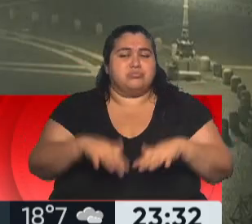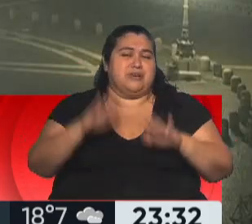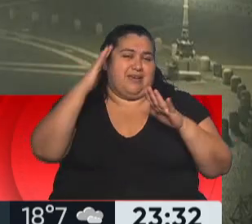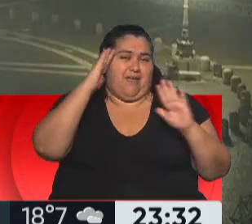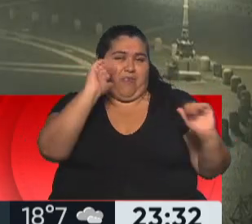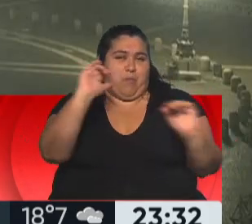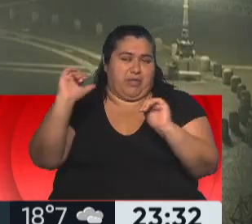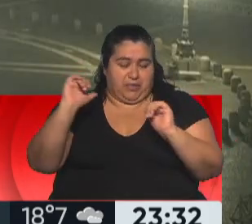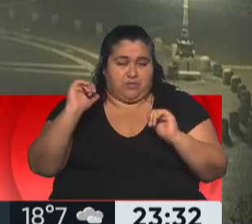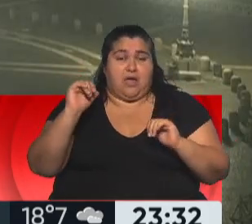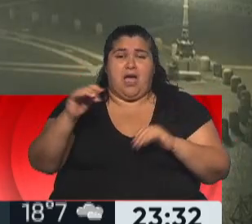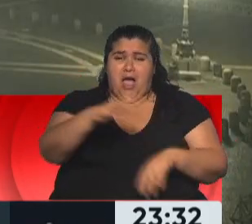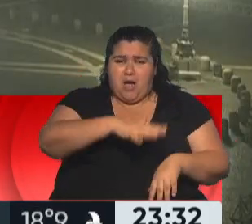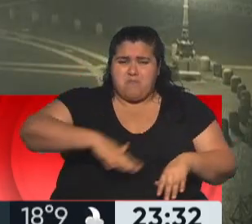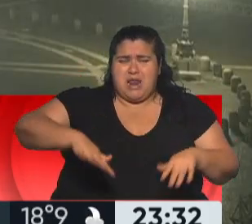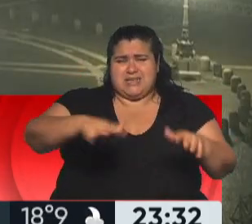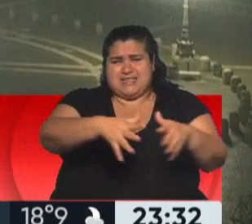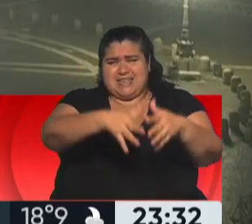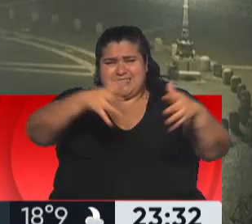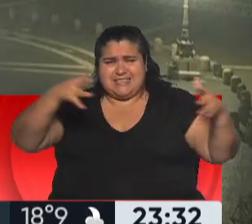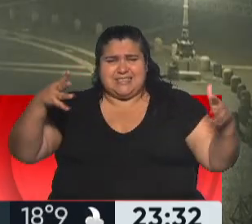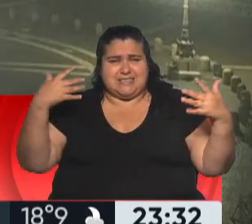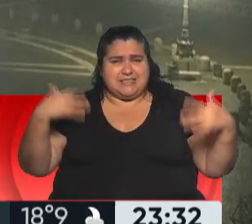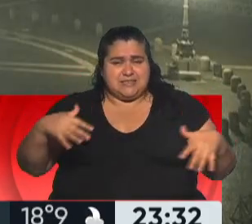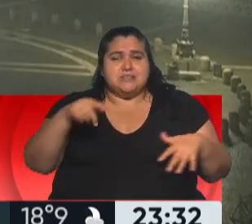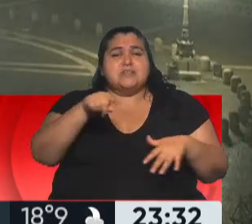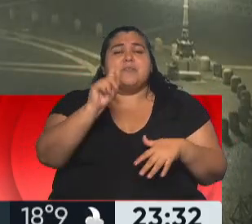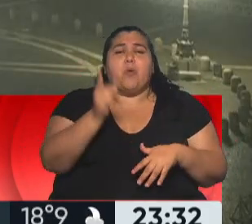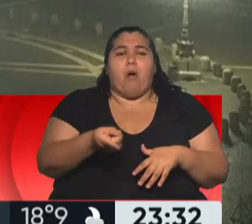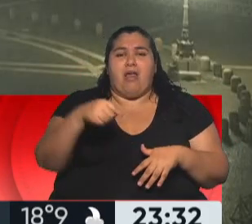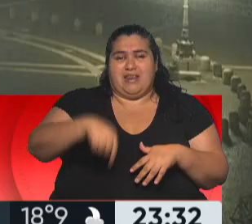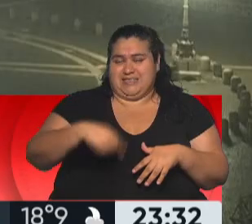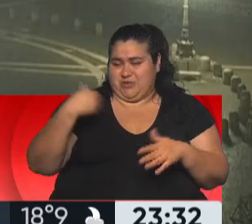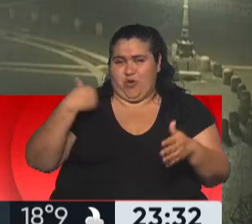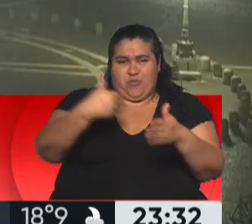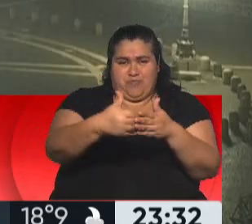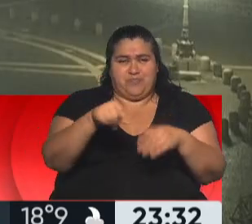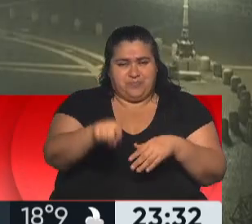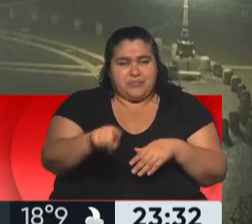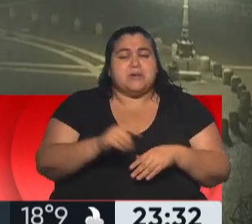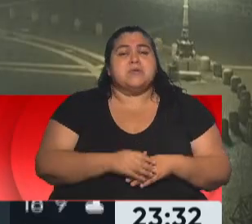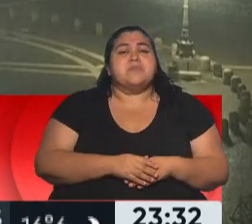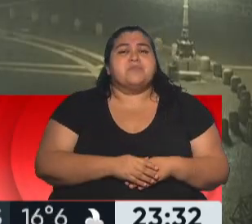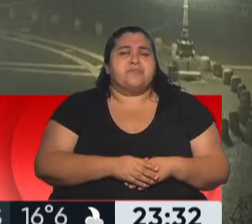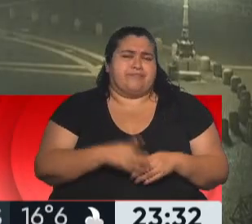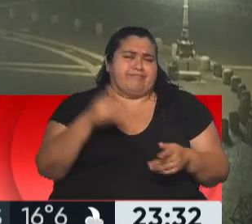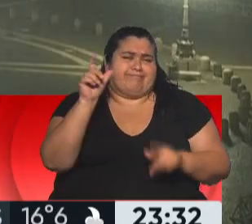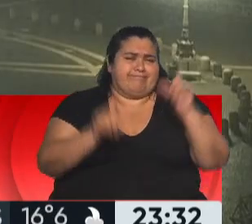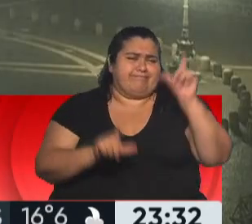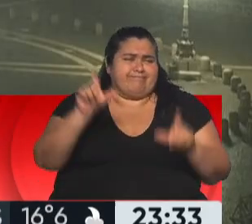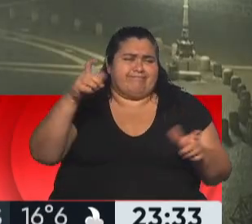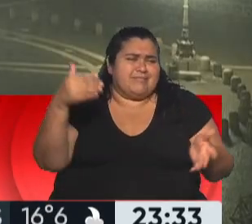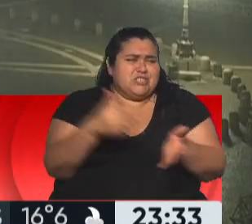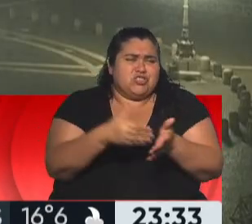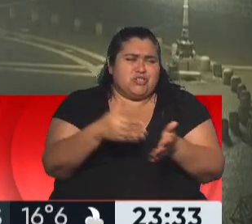Una plaza imponente, De todas maneras, durante estos días seguramente irá transitando millones de personas, millones